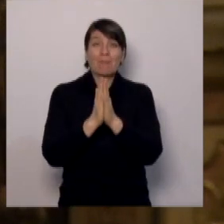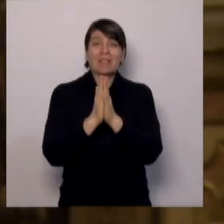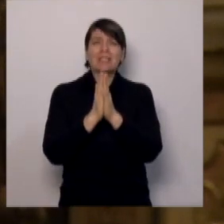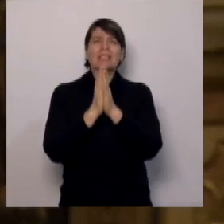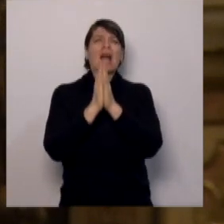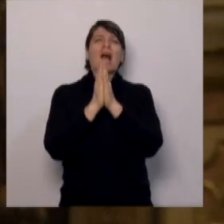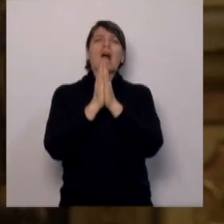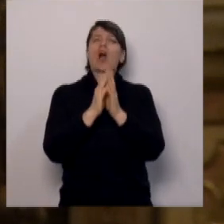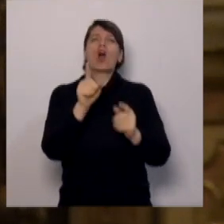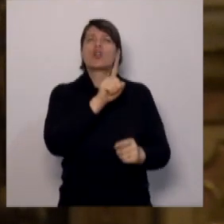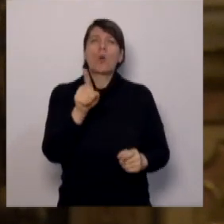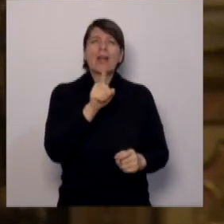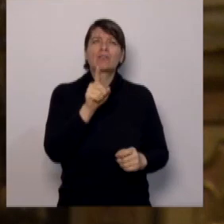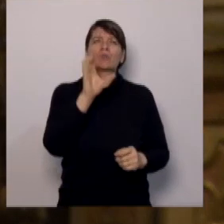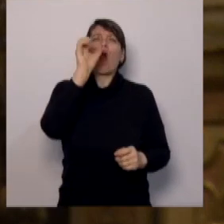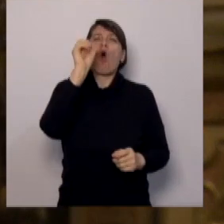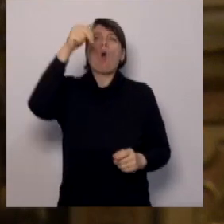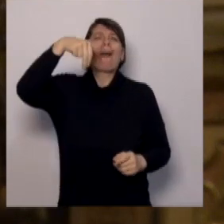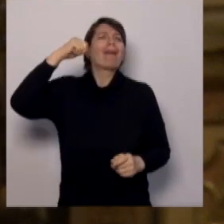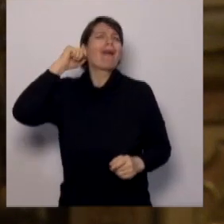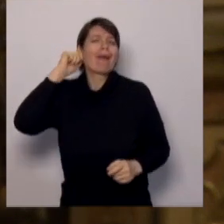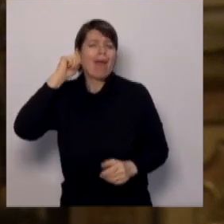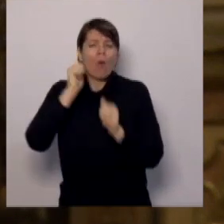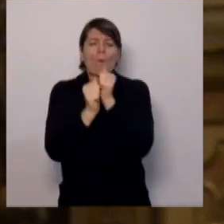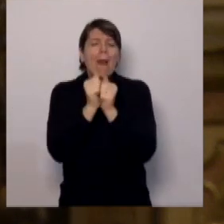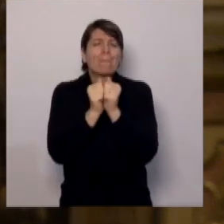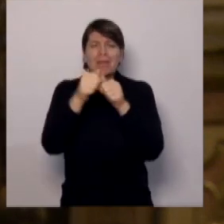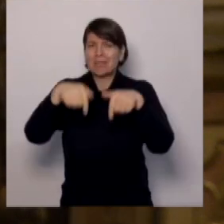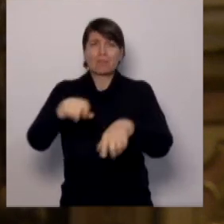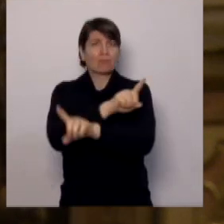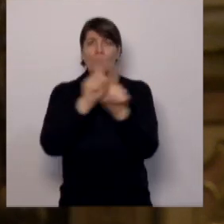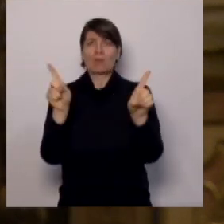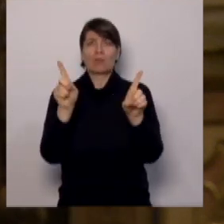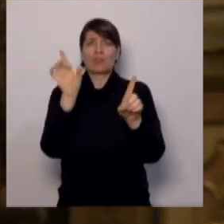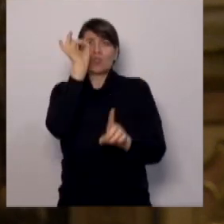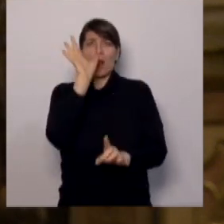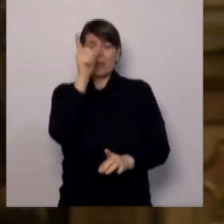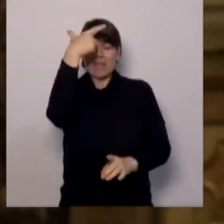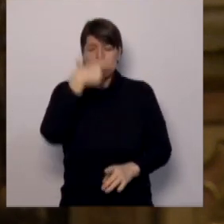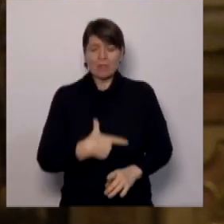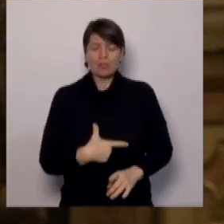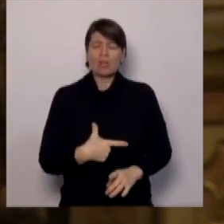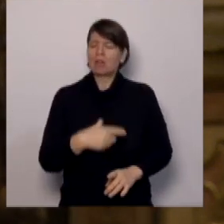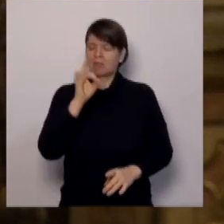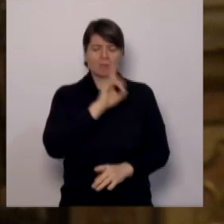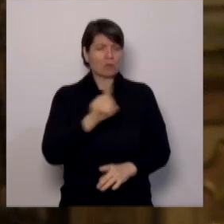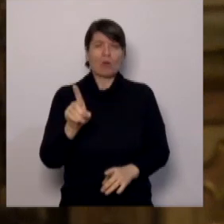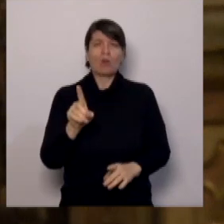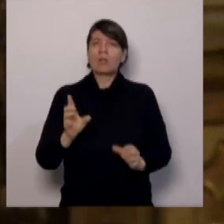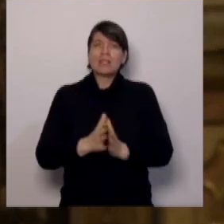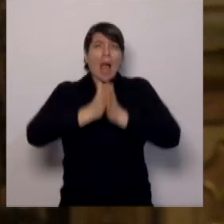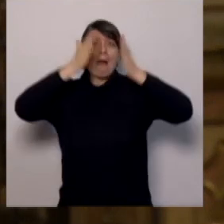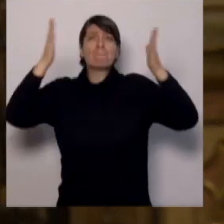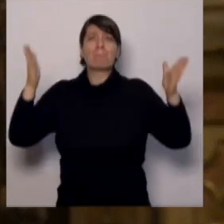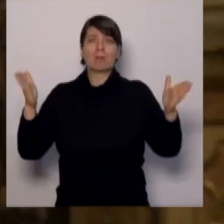cónclave, no es una ONG, no se puede limitar simplemente a lo humano, se limita,